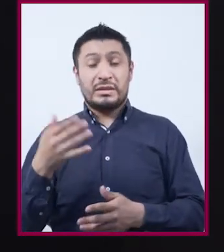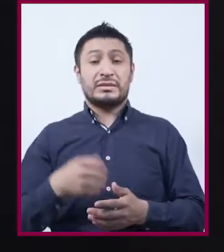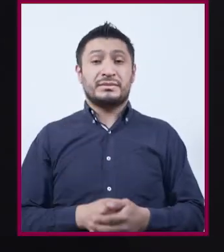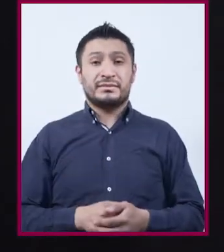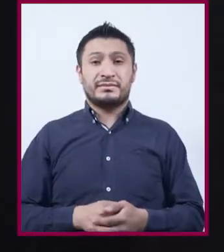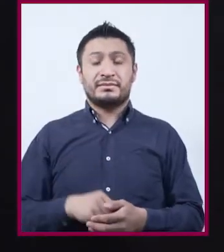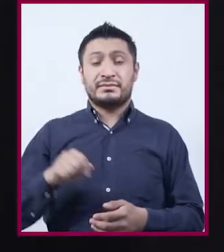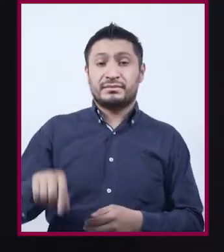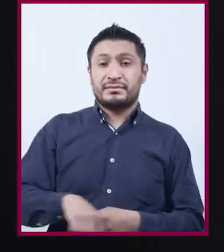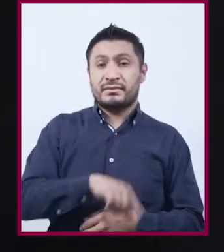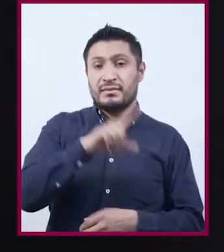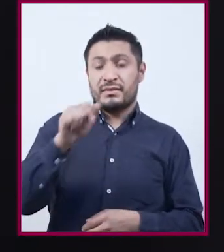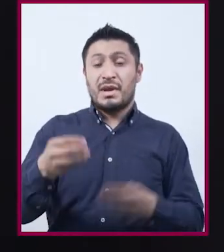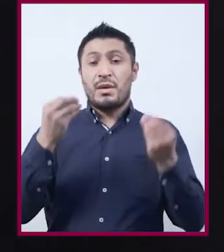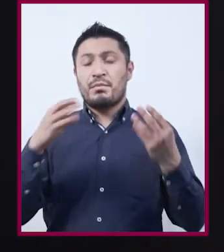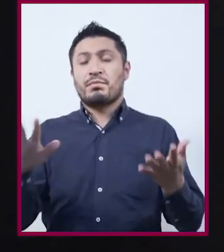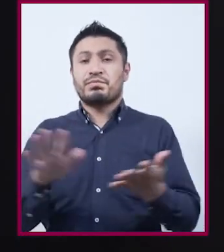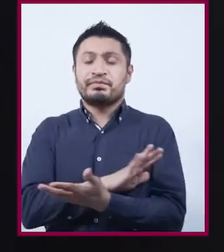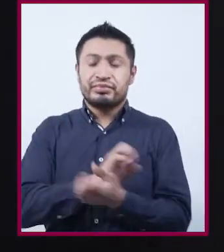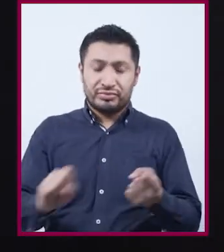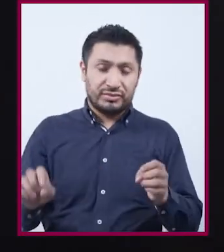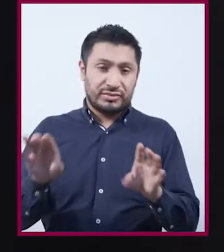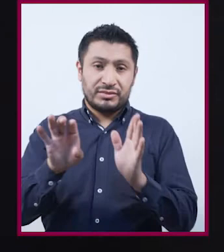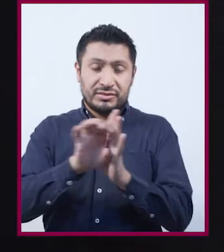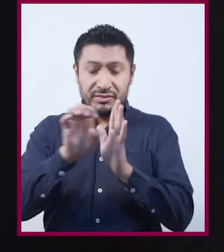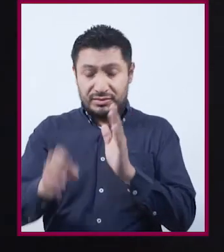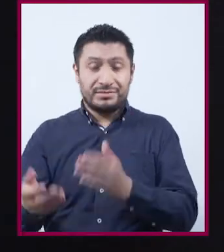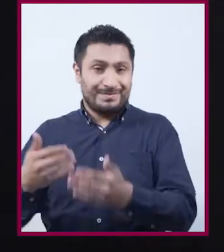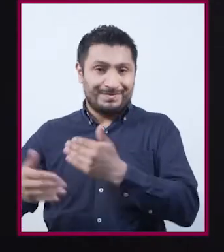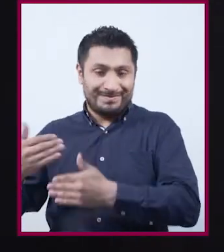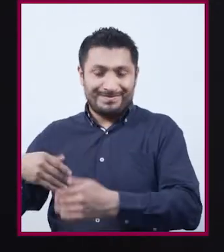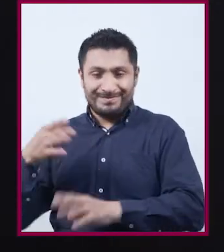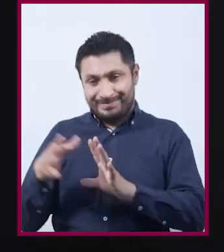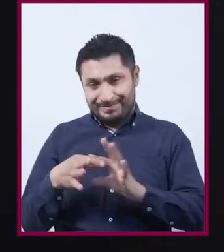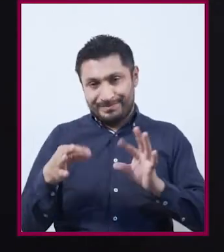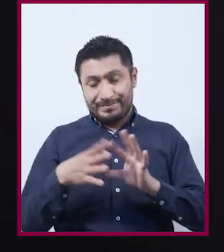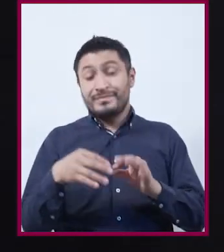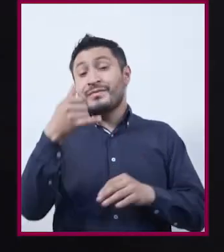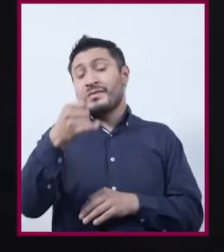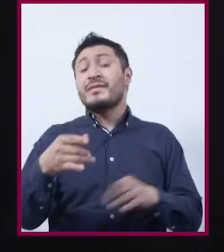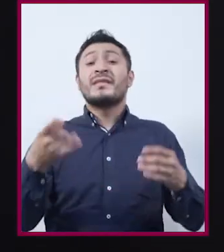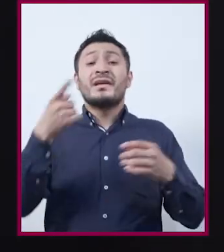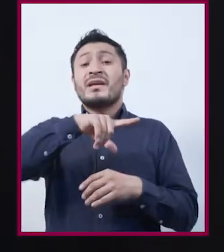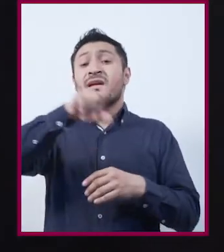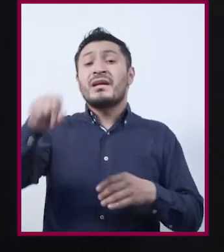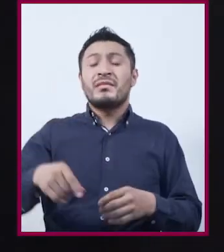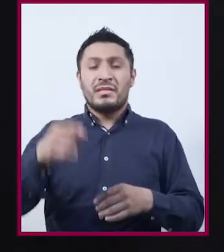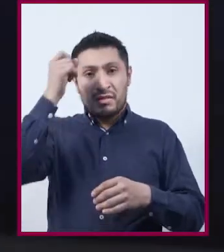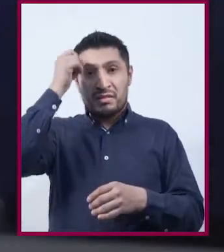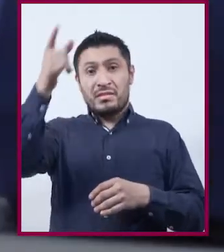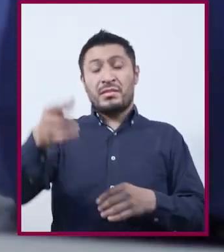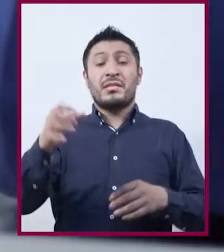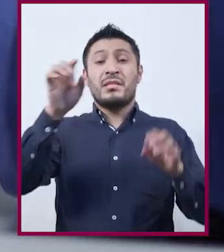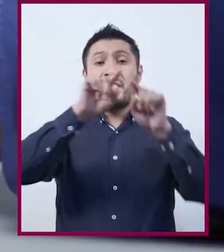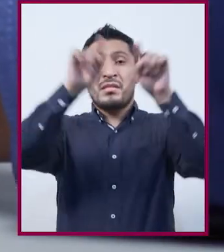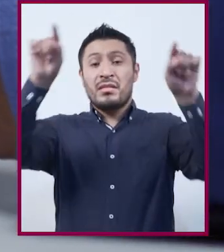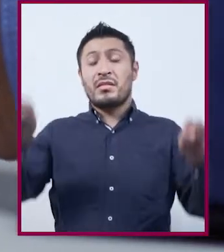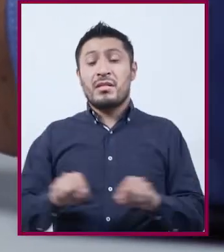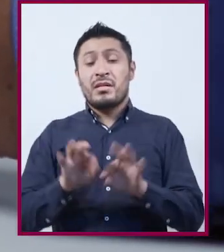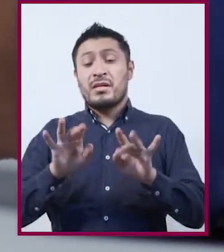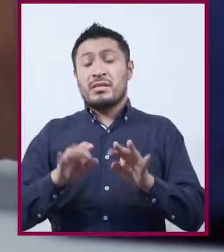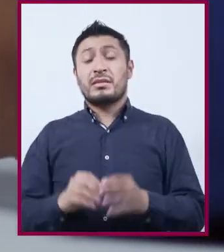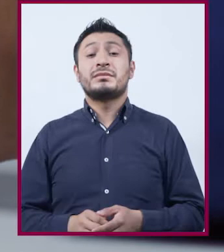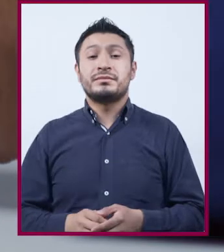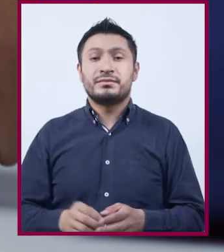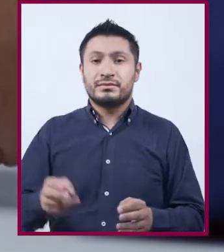los 1950. Después de muchas catástrofes como las que acabamos de relatar y sobre todo tras la invención de